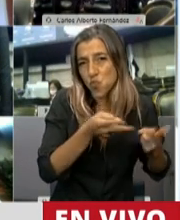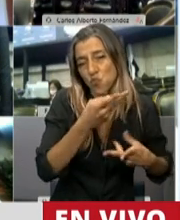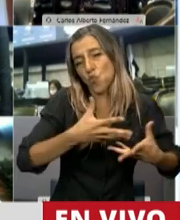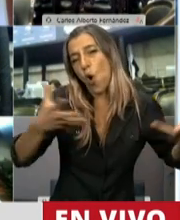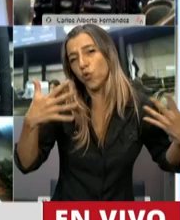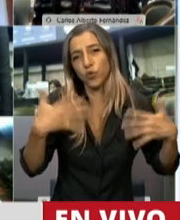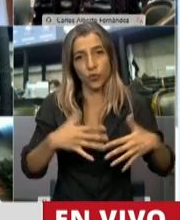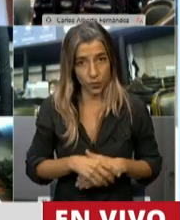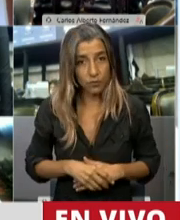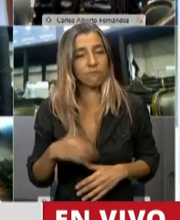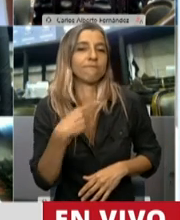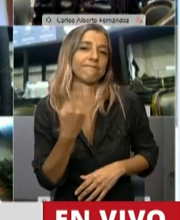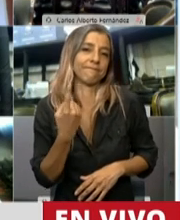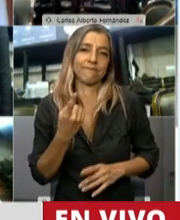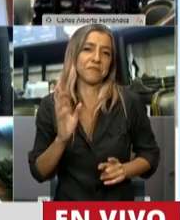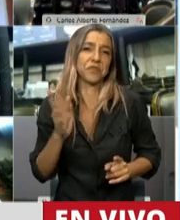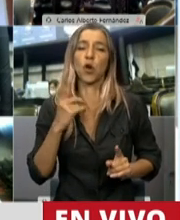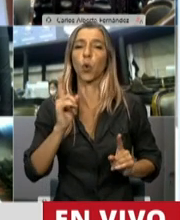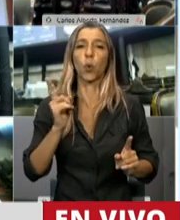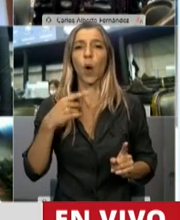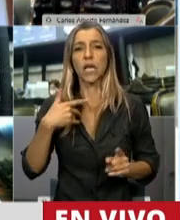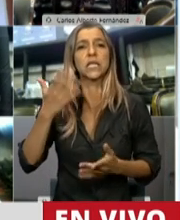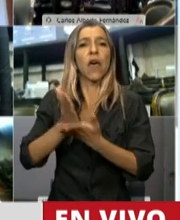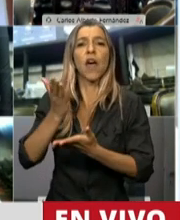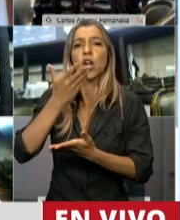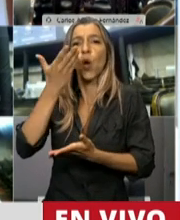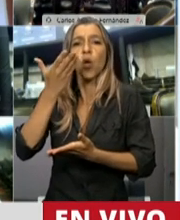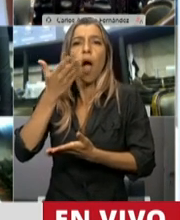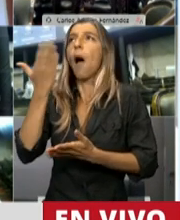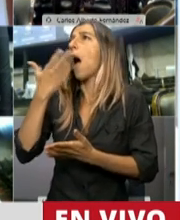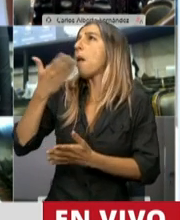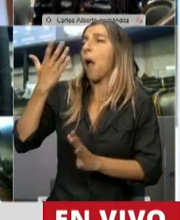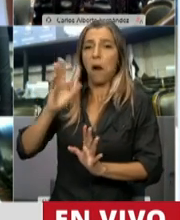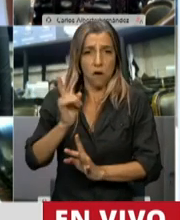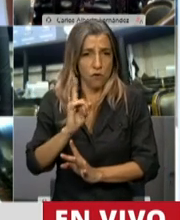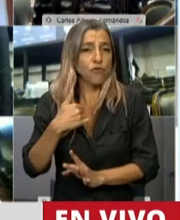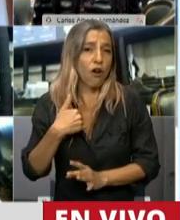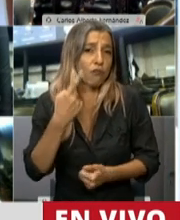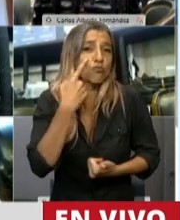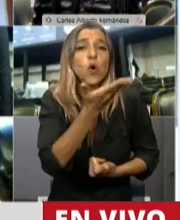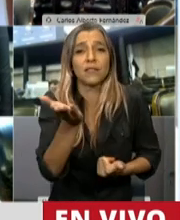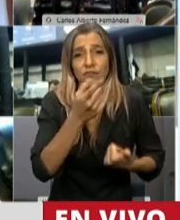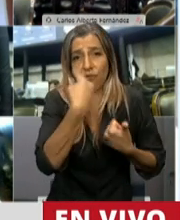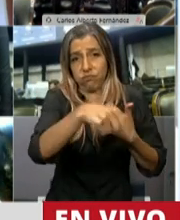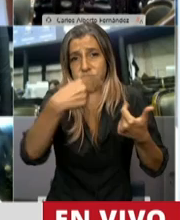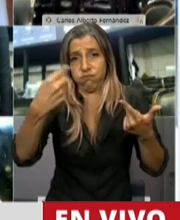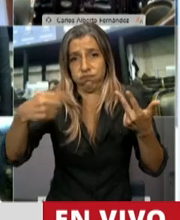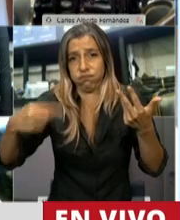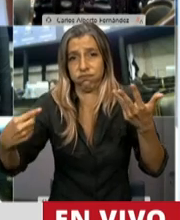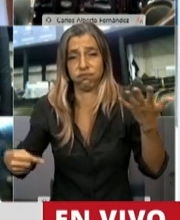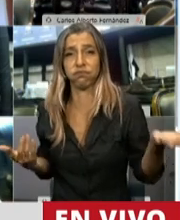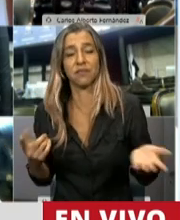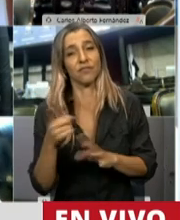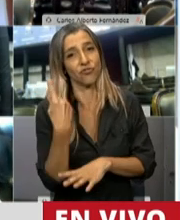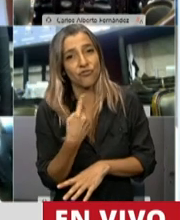relatos sobre derechos humanos ni sobre actuación sobre alguno de estos hechos mencionados. Y así como tratamos